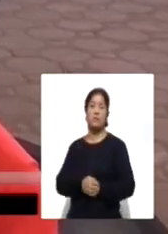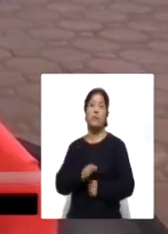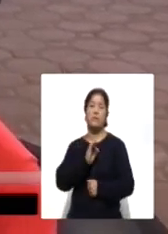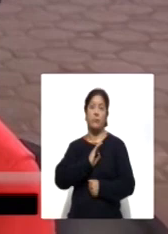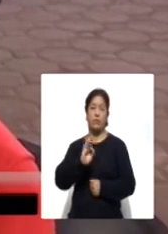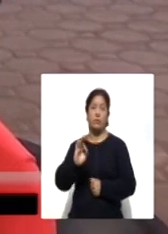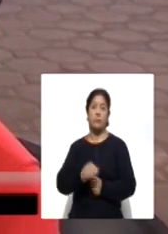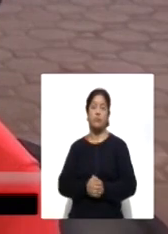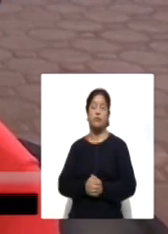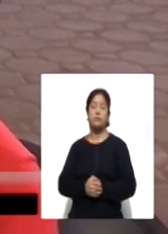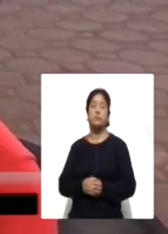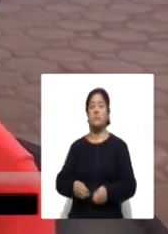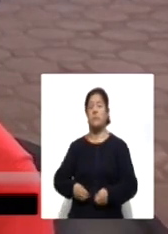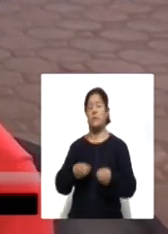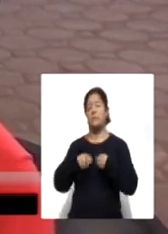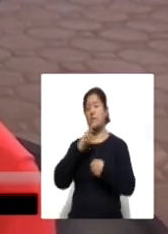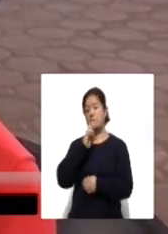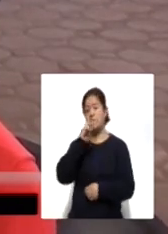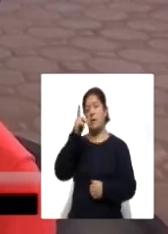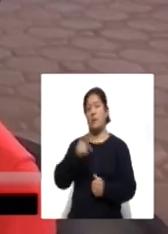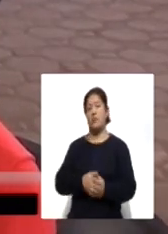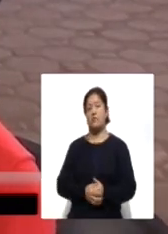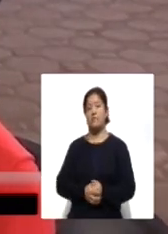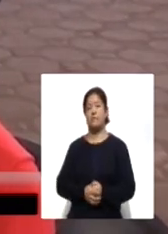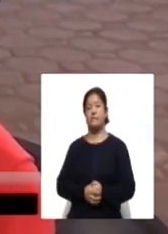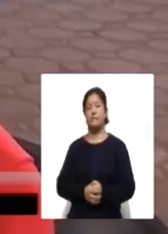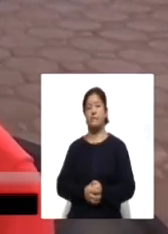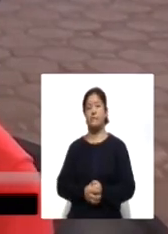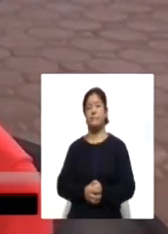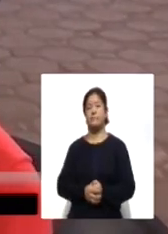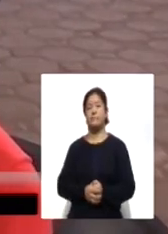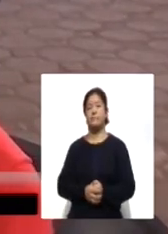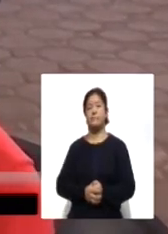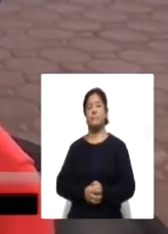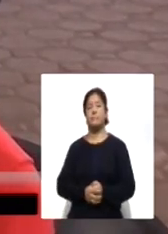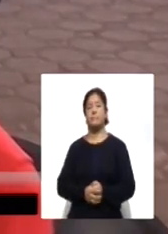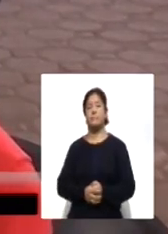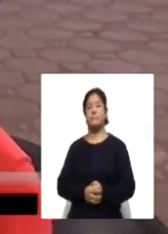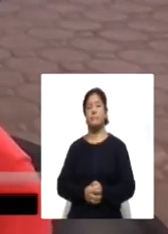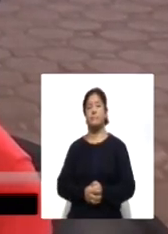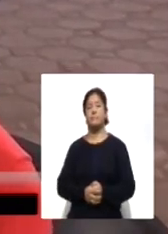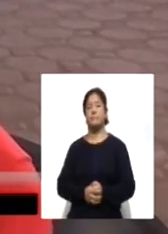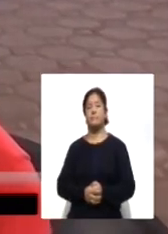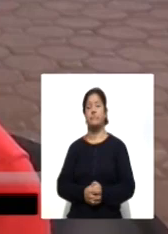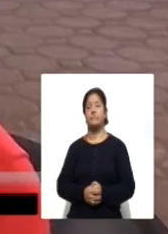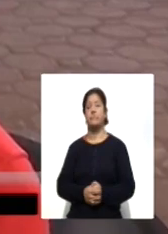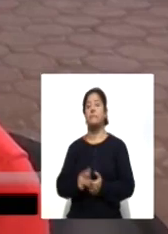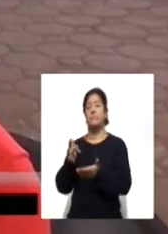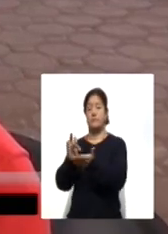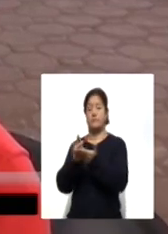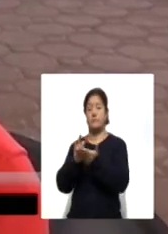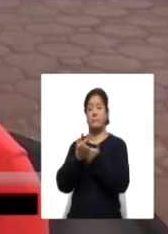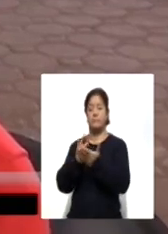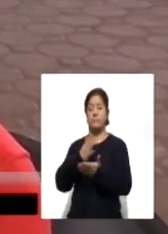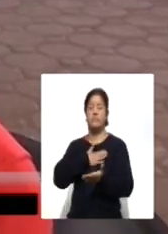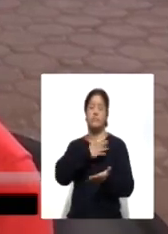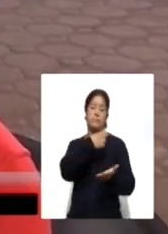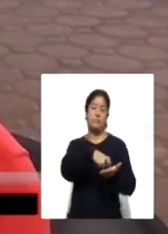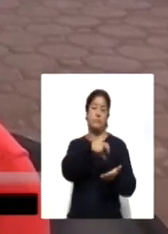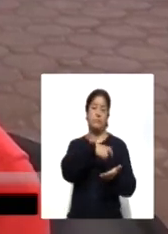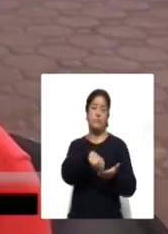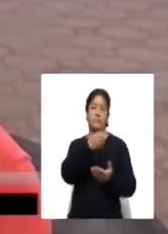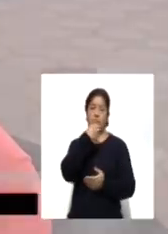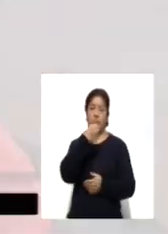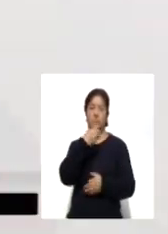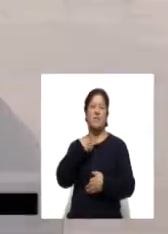vivir un poquito mejor y pues lo vamos a ocupar para pues comprar nuestras despensas, lo que